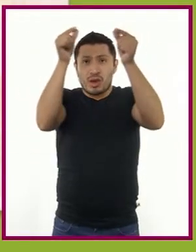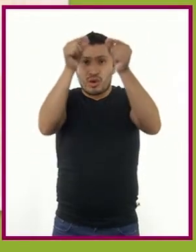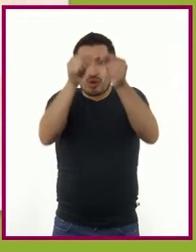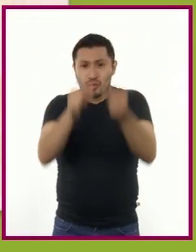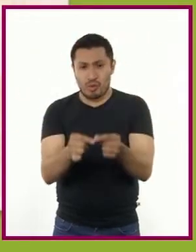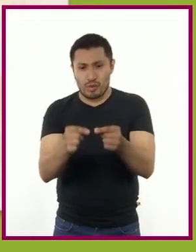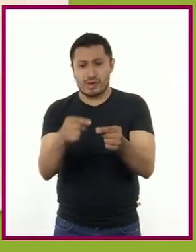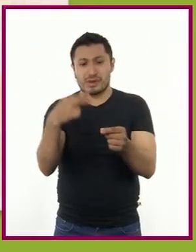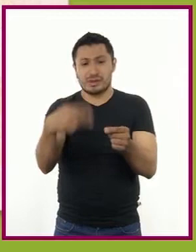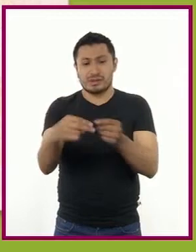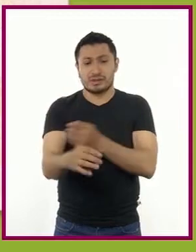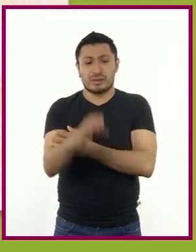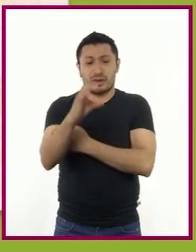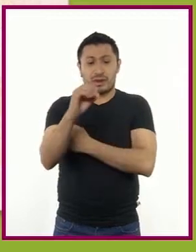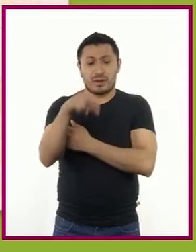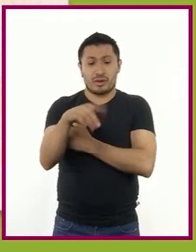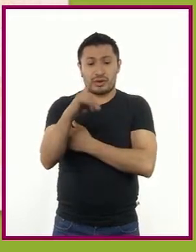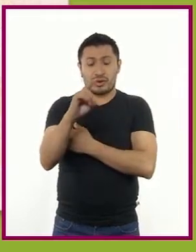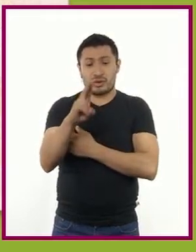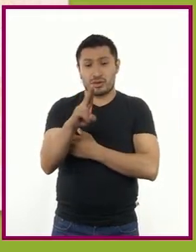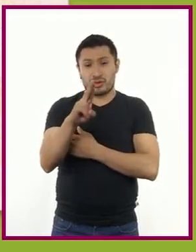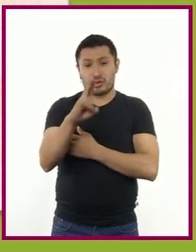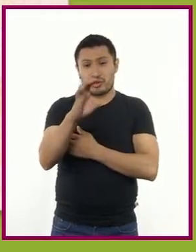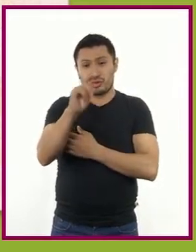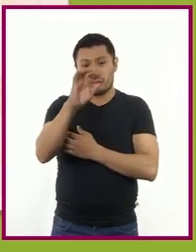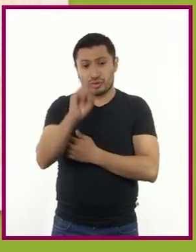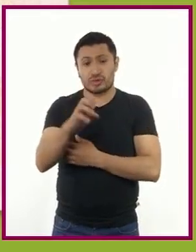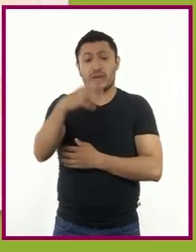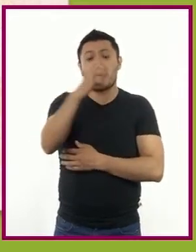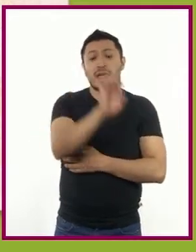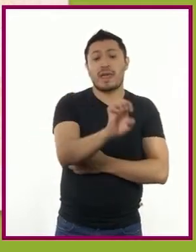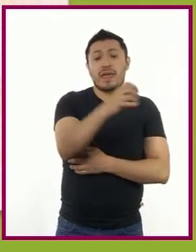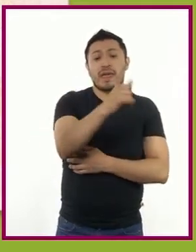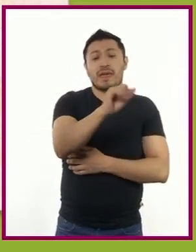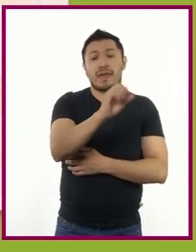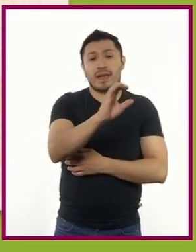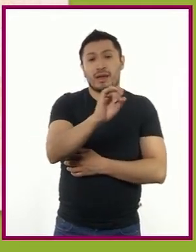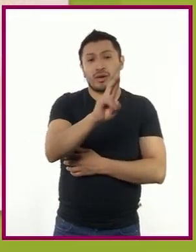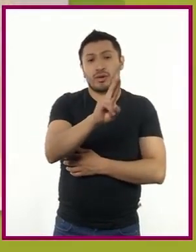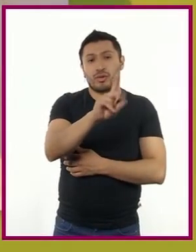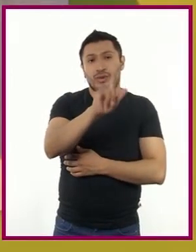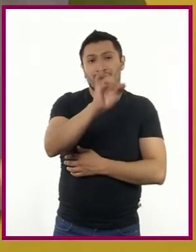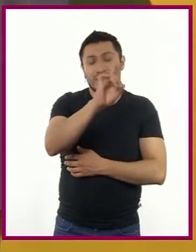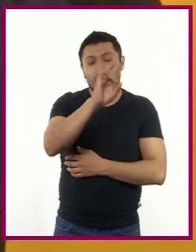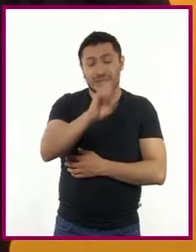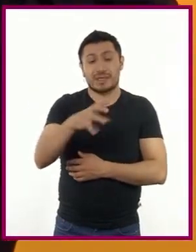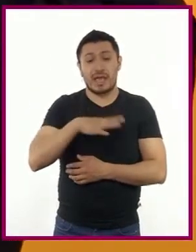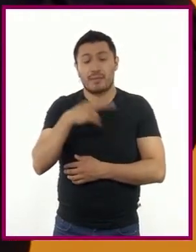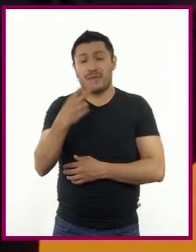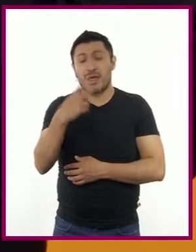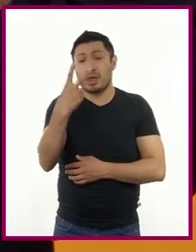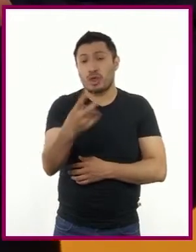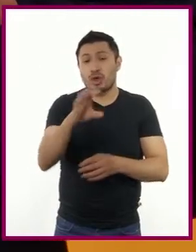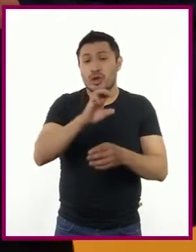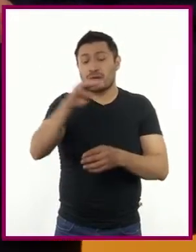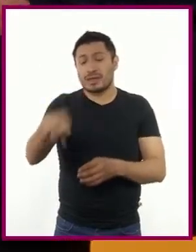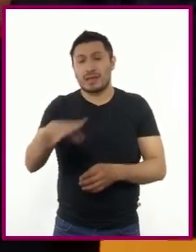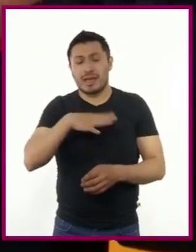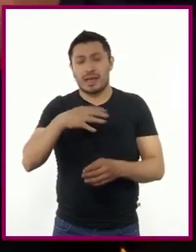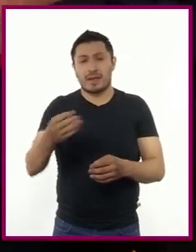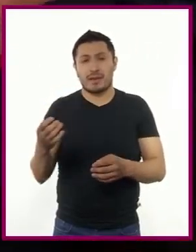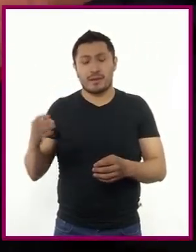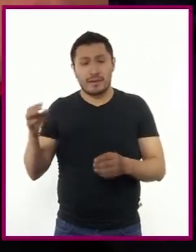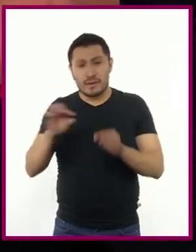eyaculadores. Estos miden aproximadamente 2 centímetros y van a conducir a los